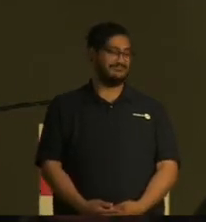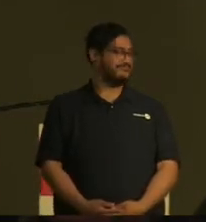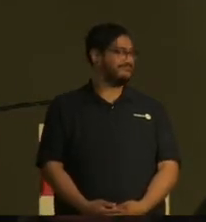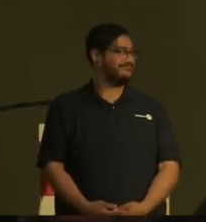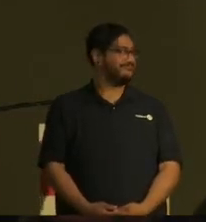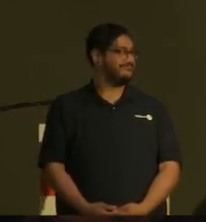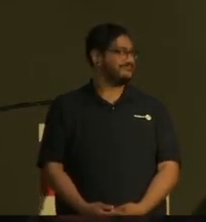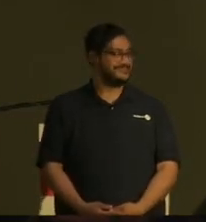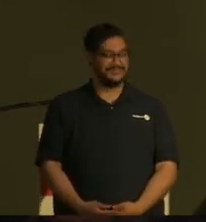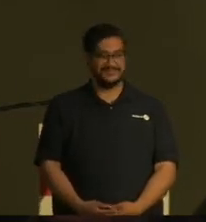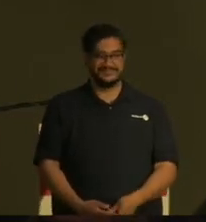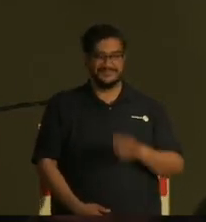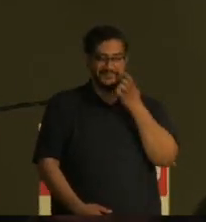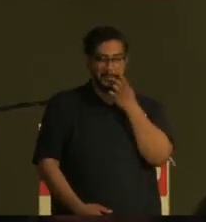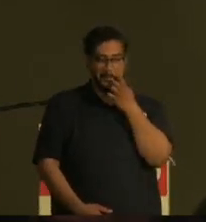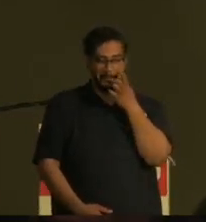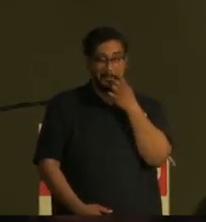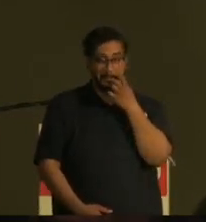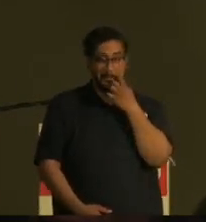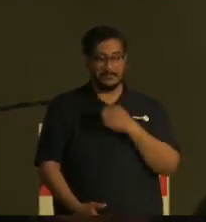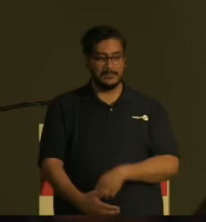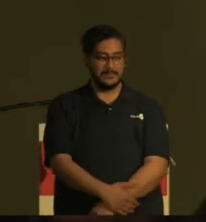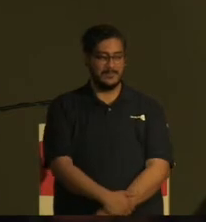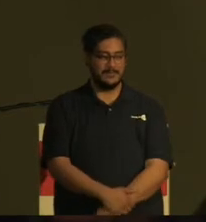Menos mal que no se hizo. Menos mal que te pelearon. Sí.